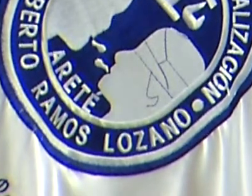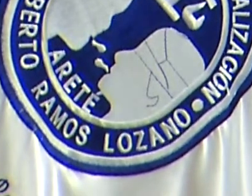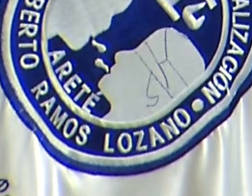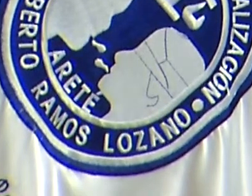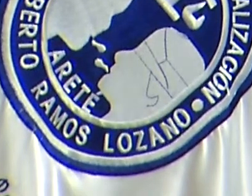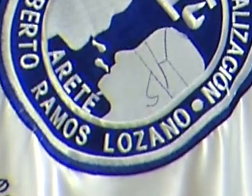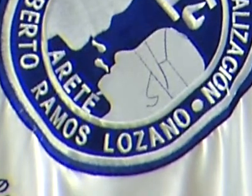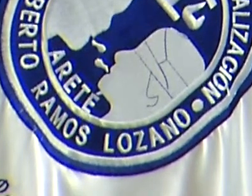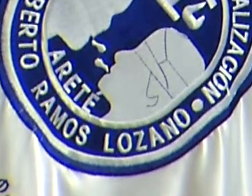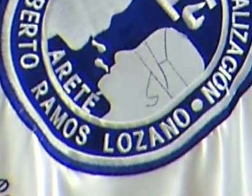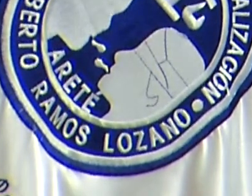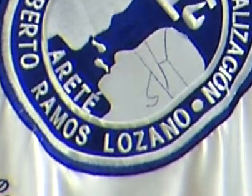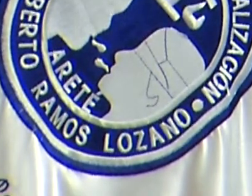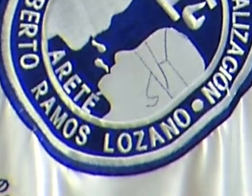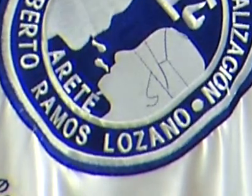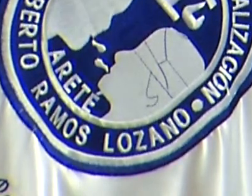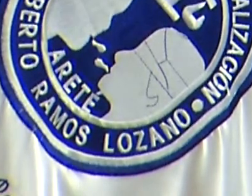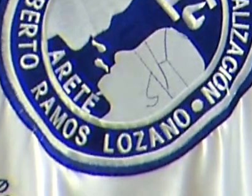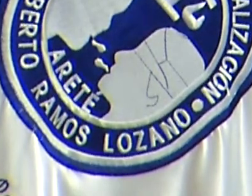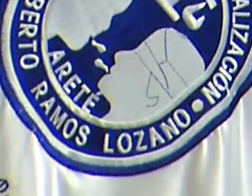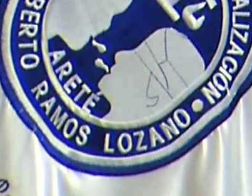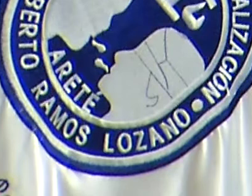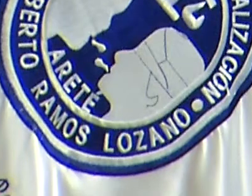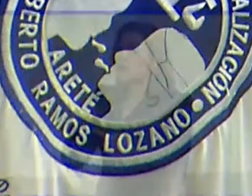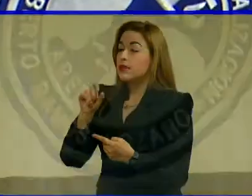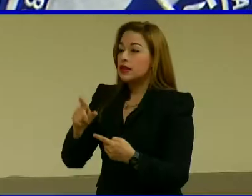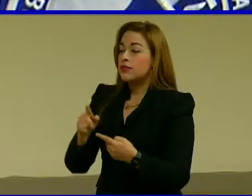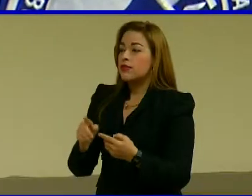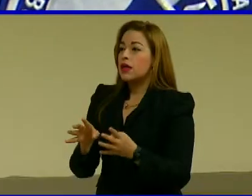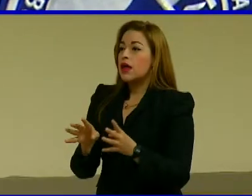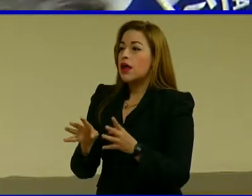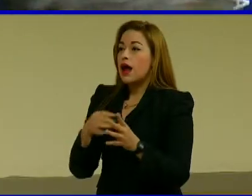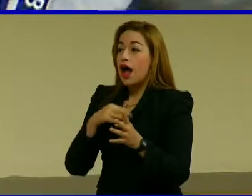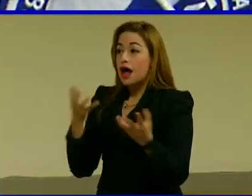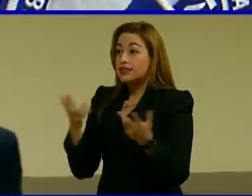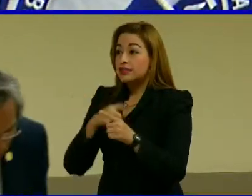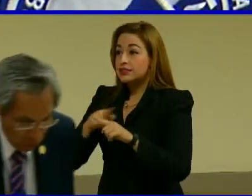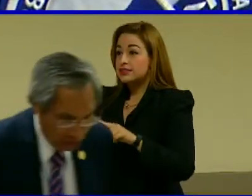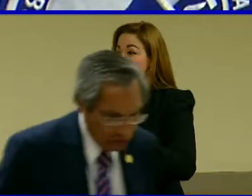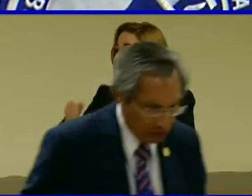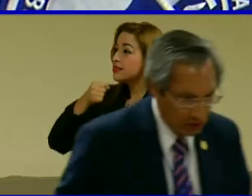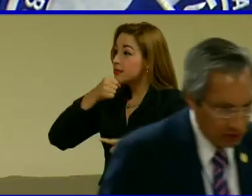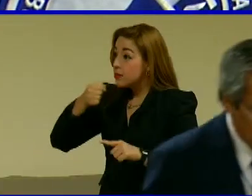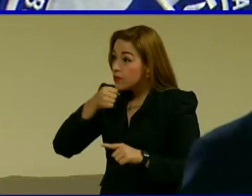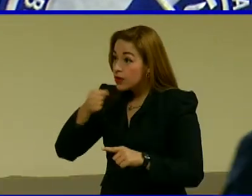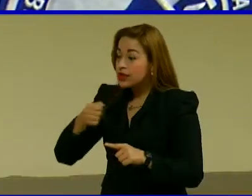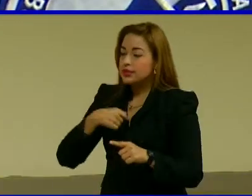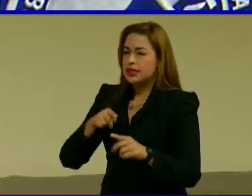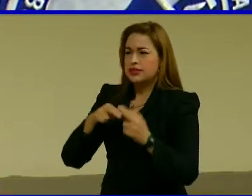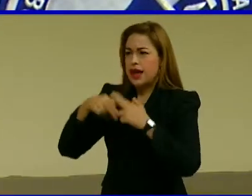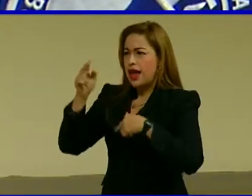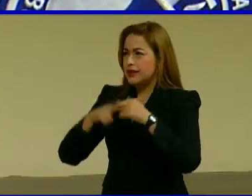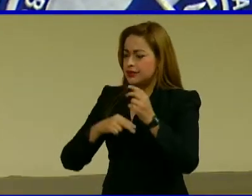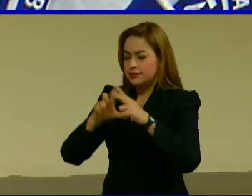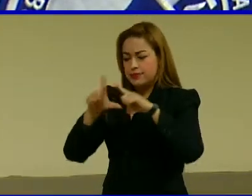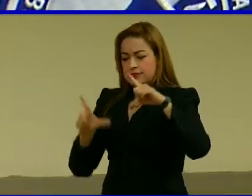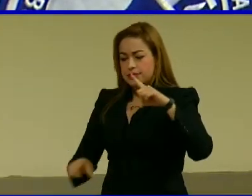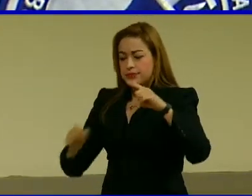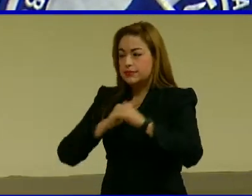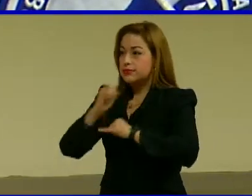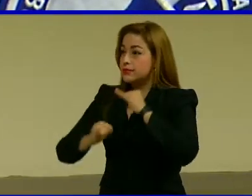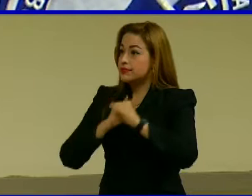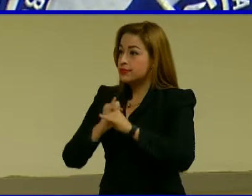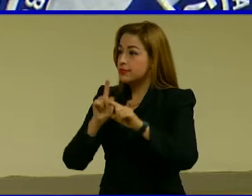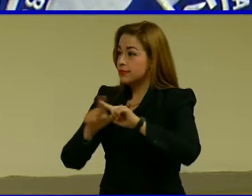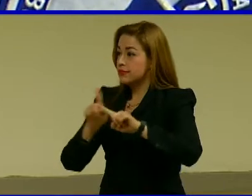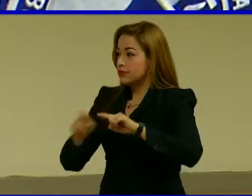y problemas del comportamiento. Realiza ponencias a nivel nacional e internacional sobre todos estos temas.